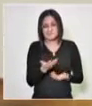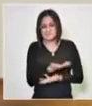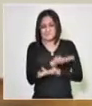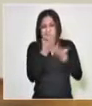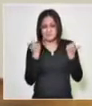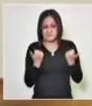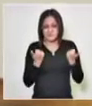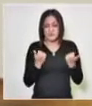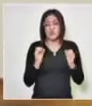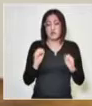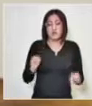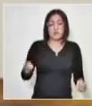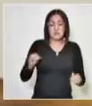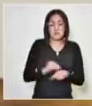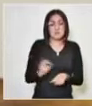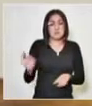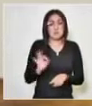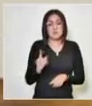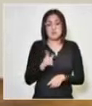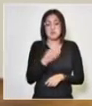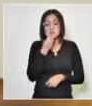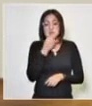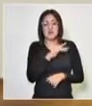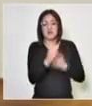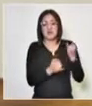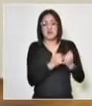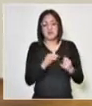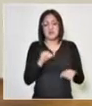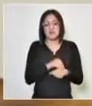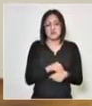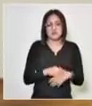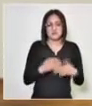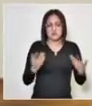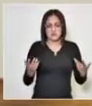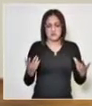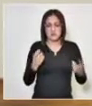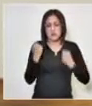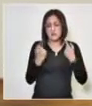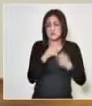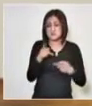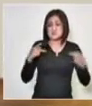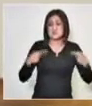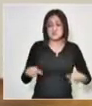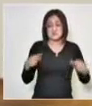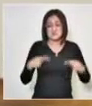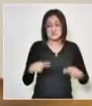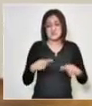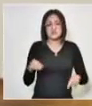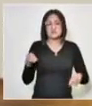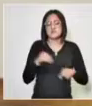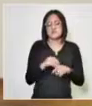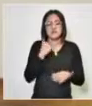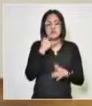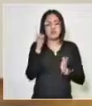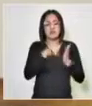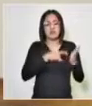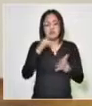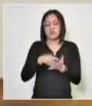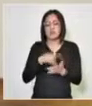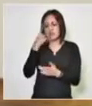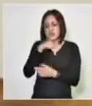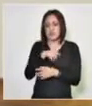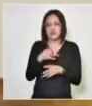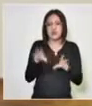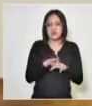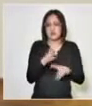no son montajes esos graciosos de algunas gentes que utilizan las redes para